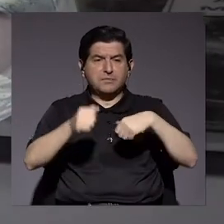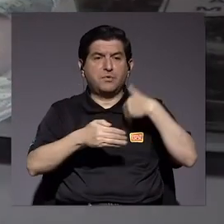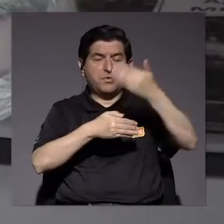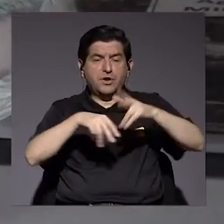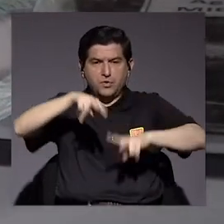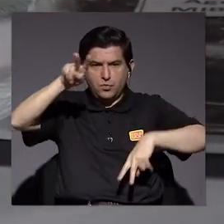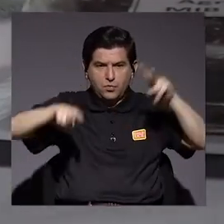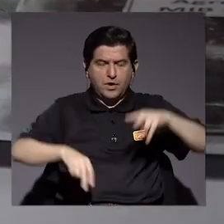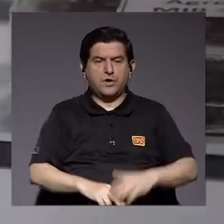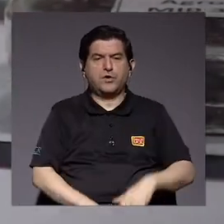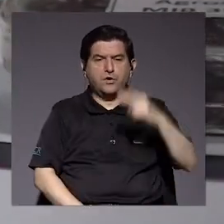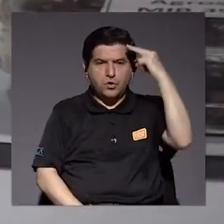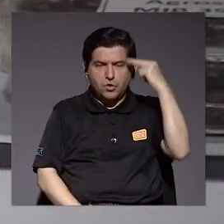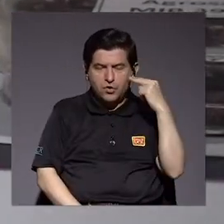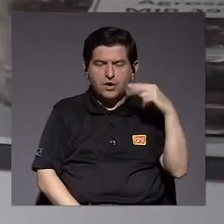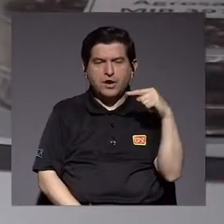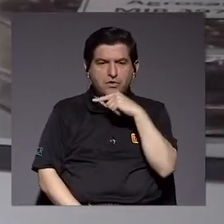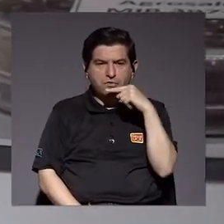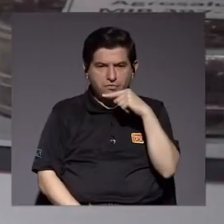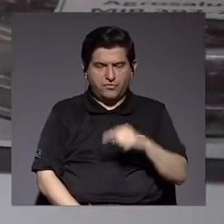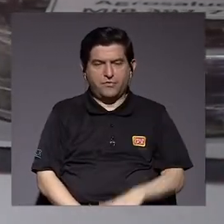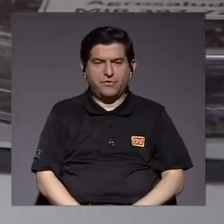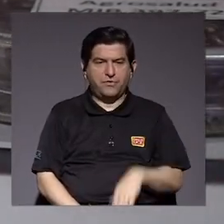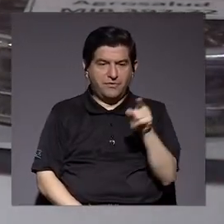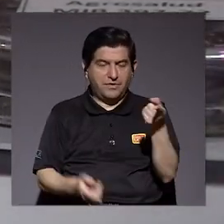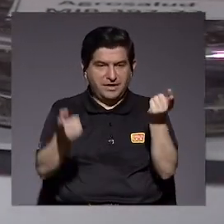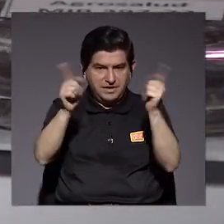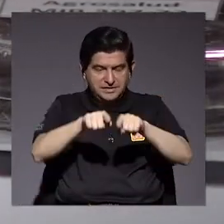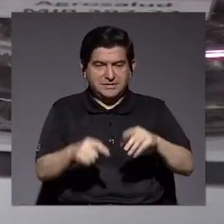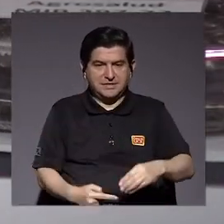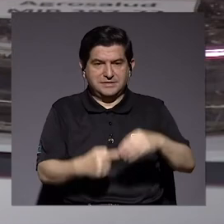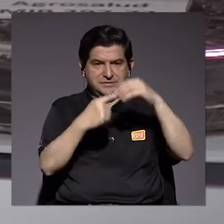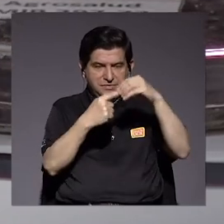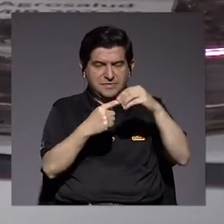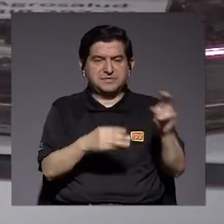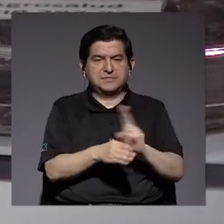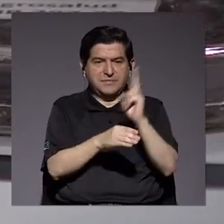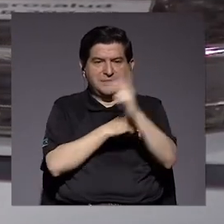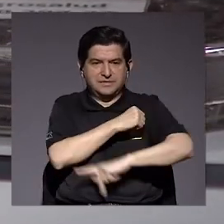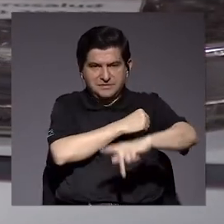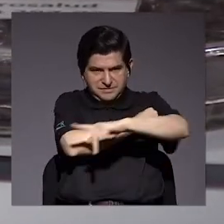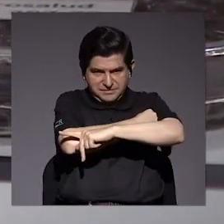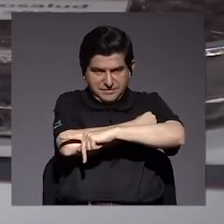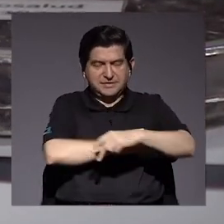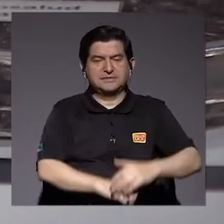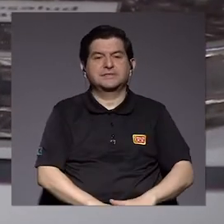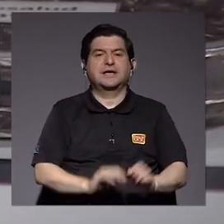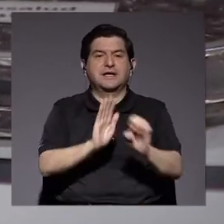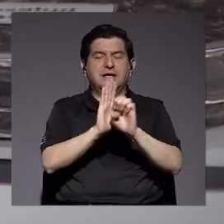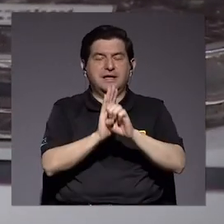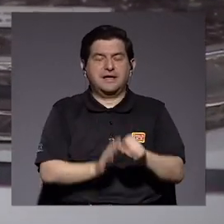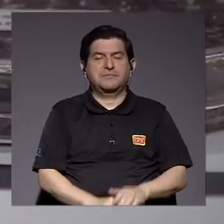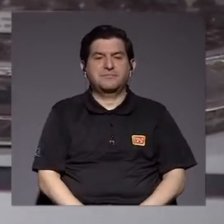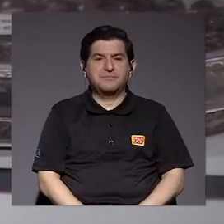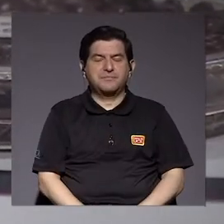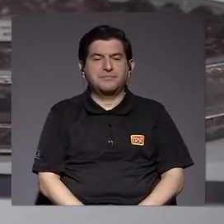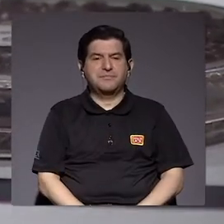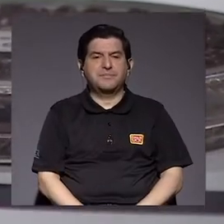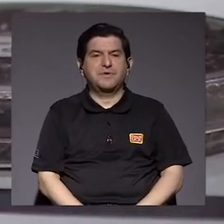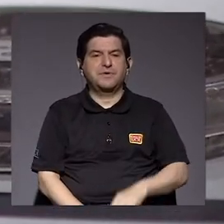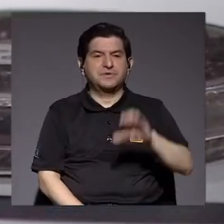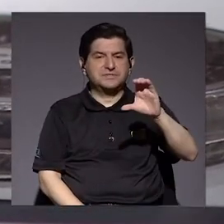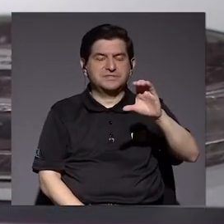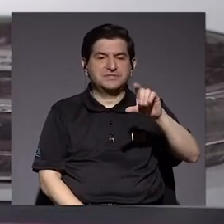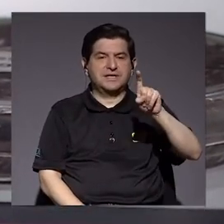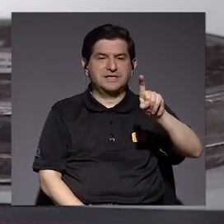en variedades. ¿Negro-rojo o negro-rojo? Tenemos negro-rojo y negro-rojo porque son los que principalmente consumimos en el país. Por ejemplo, el CEN 115